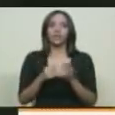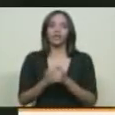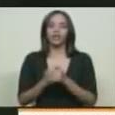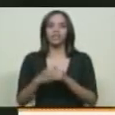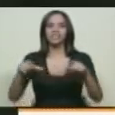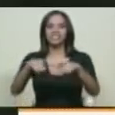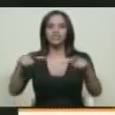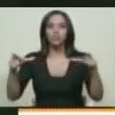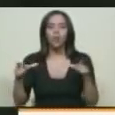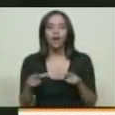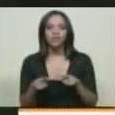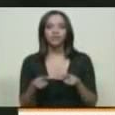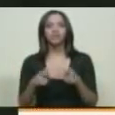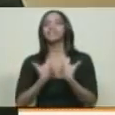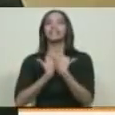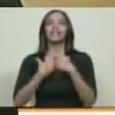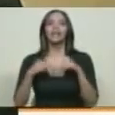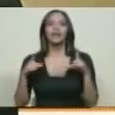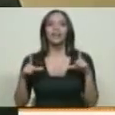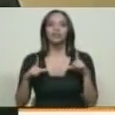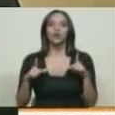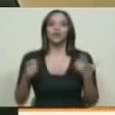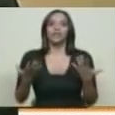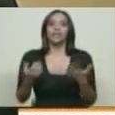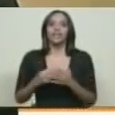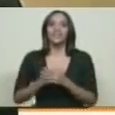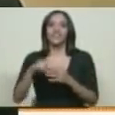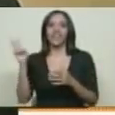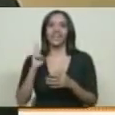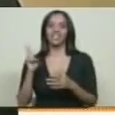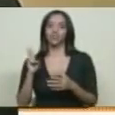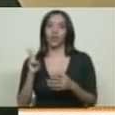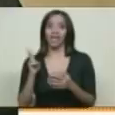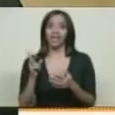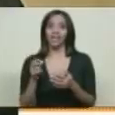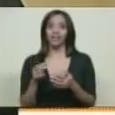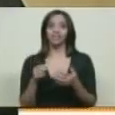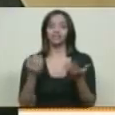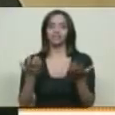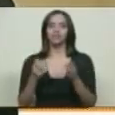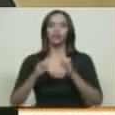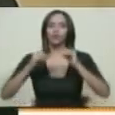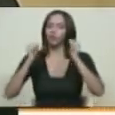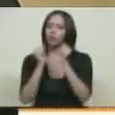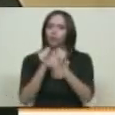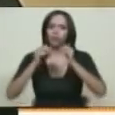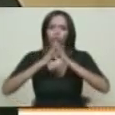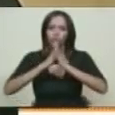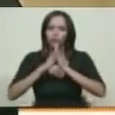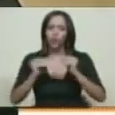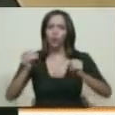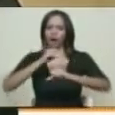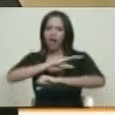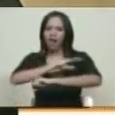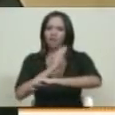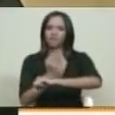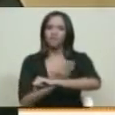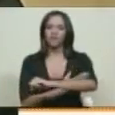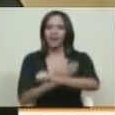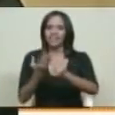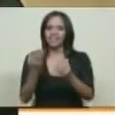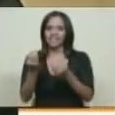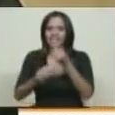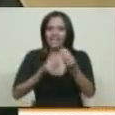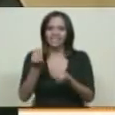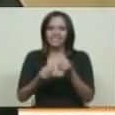situaciones de liberación, y sin embargo Venezuela, con la que le está cayendo, con toda la furia que se está desatando a